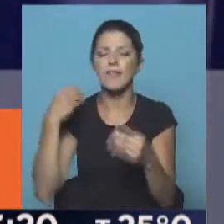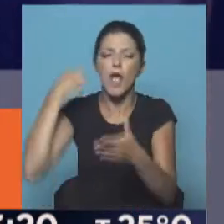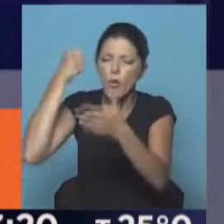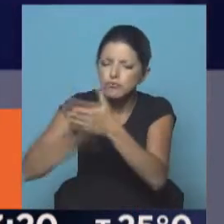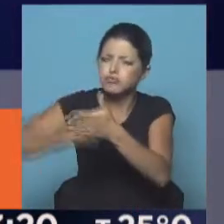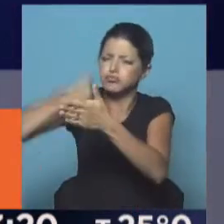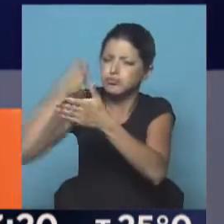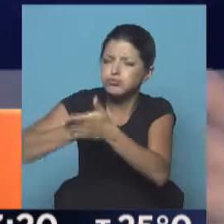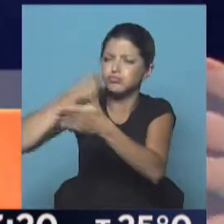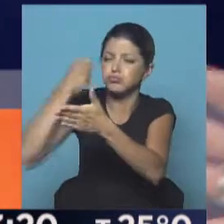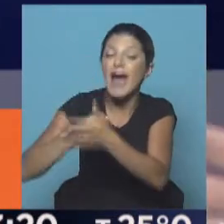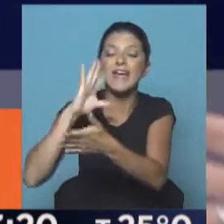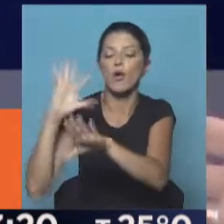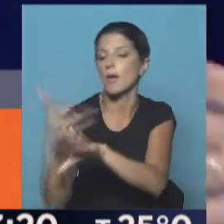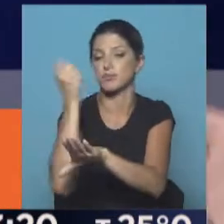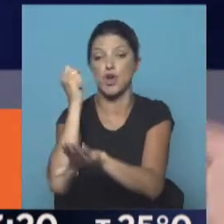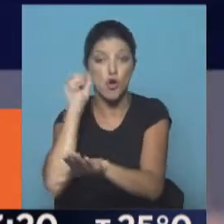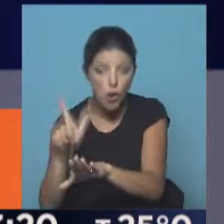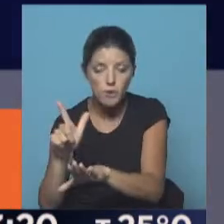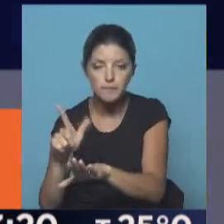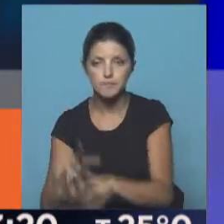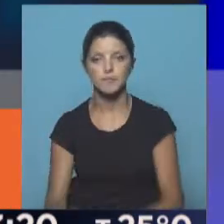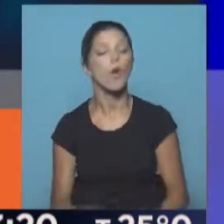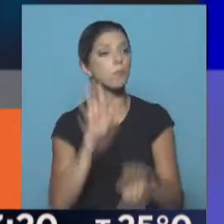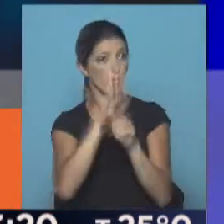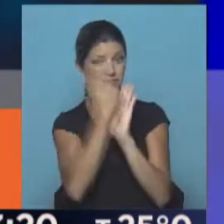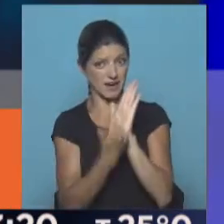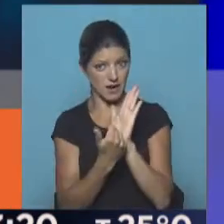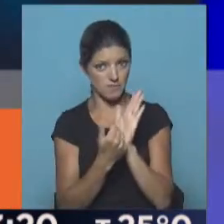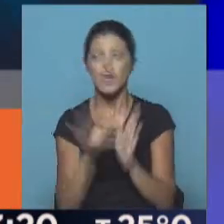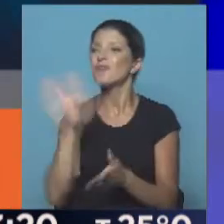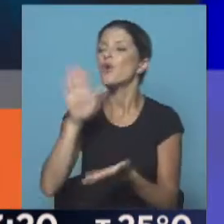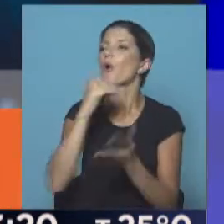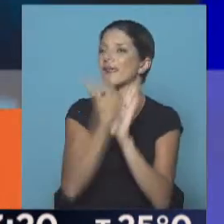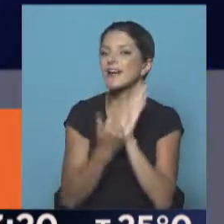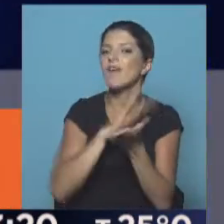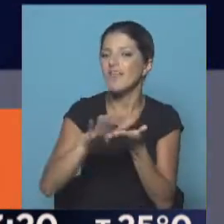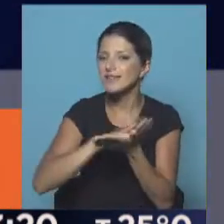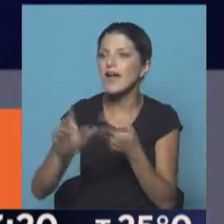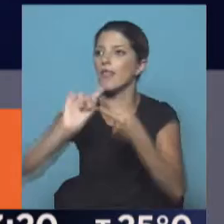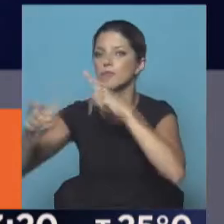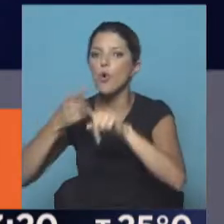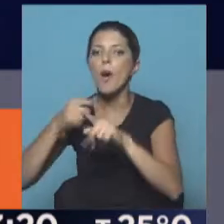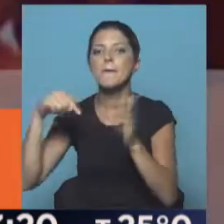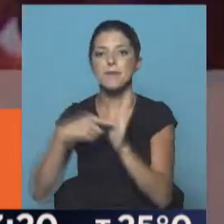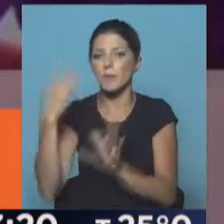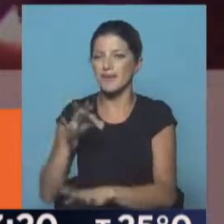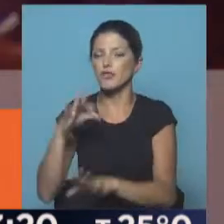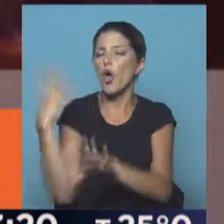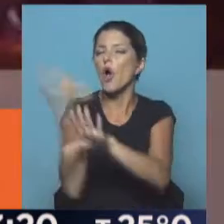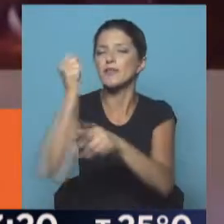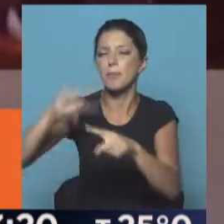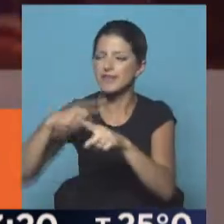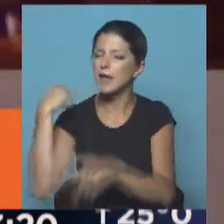que se había ganado. Como reglas básicas de civismo, digamos. Más que reglas básicas de civismo, es como grandes conquistas políticas,